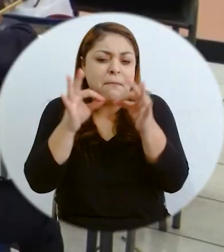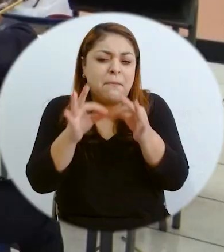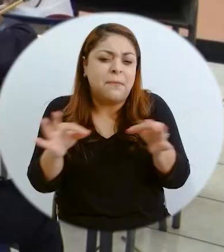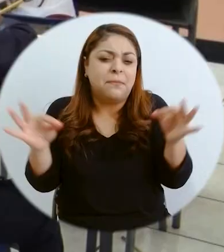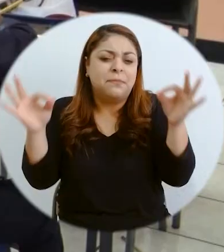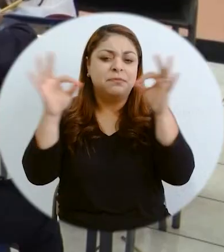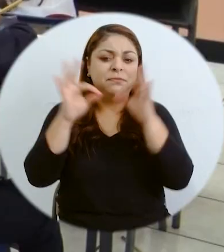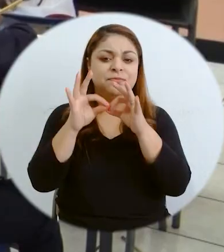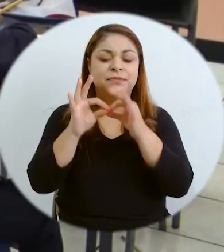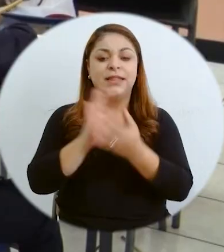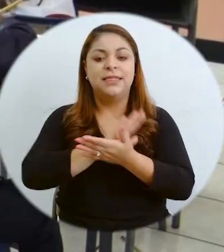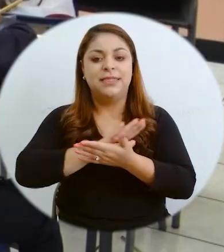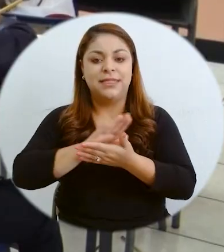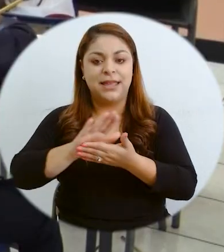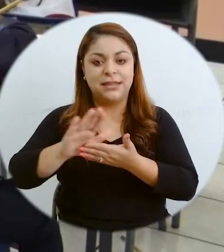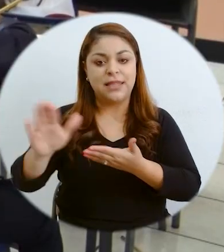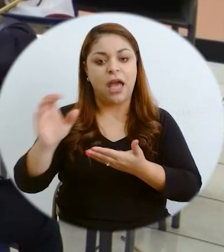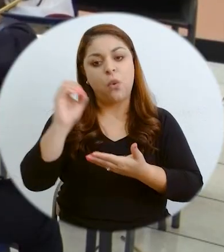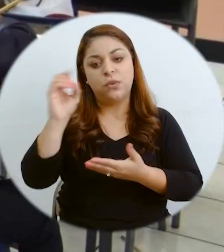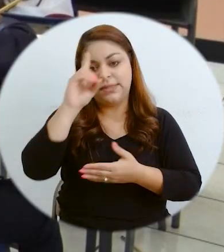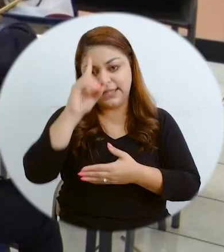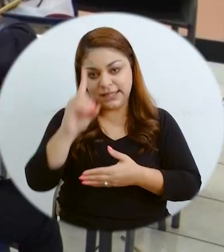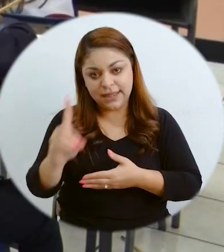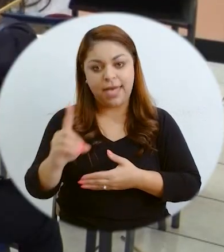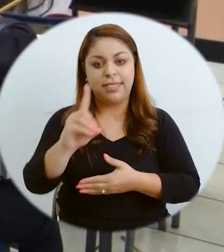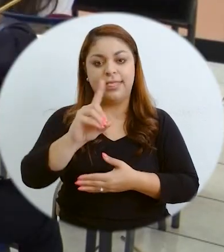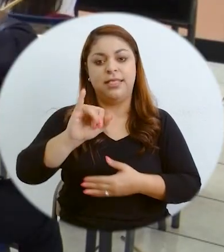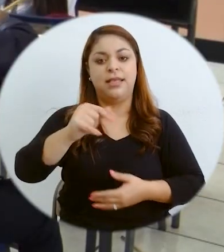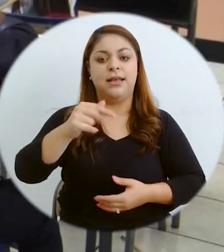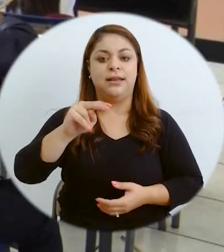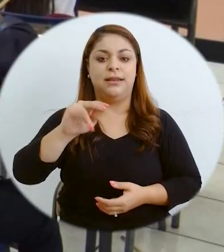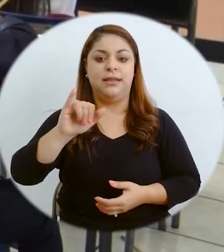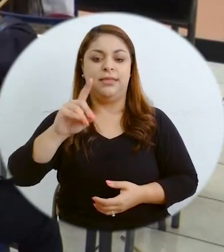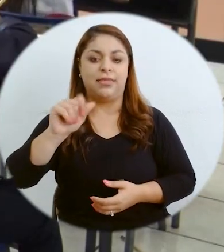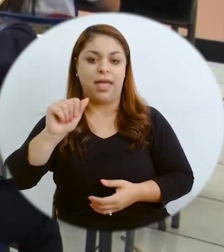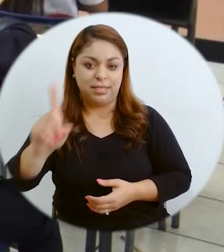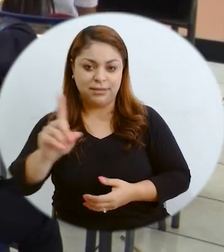dignidad. Porque el sistema costarricense,